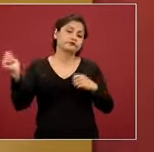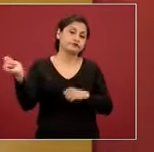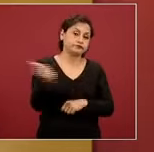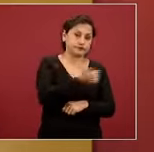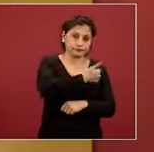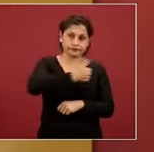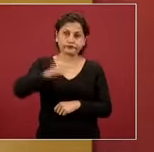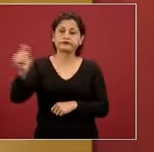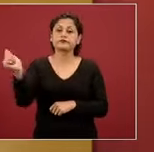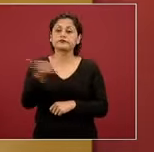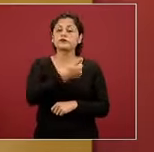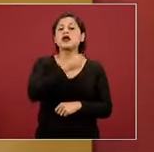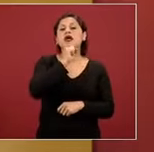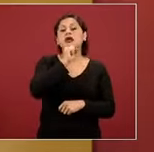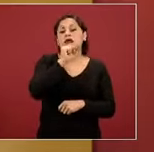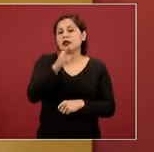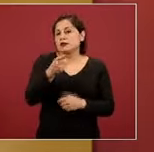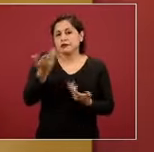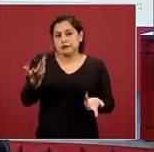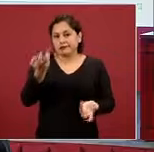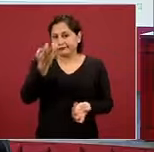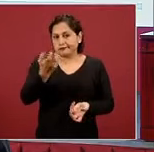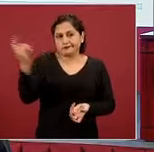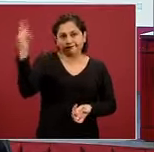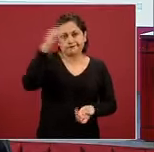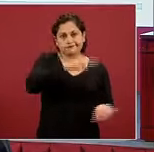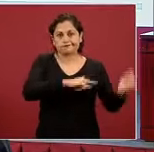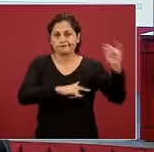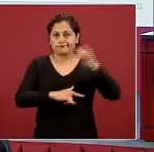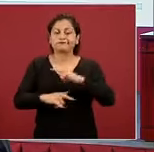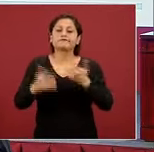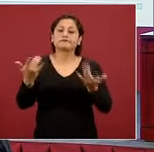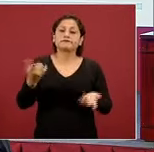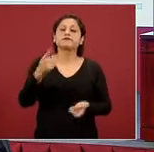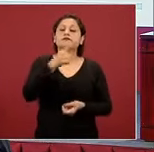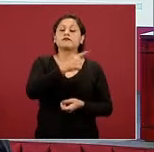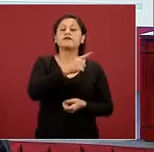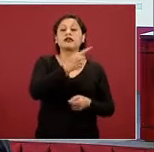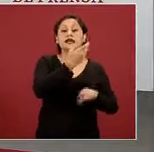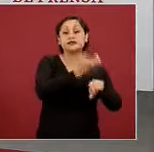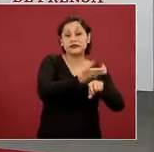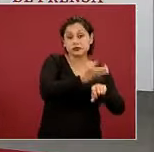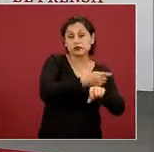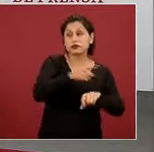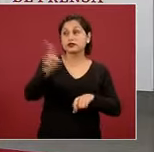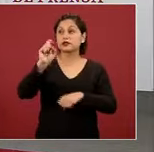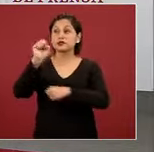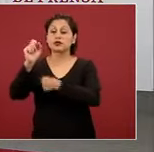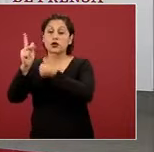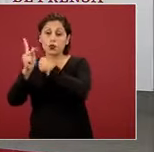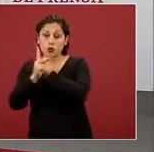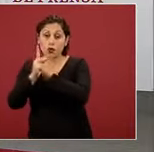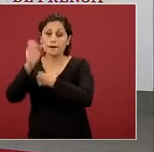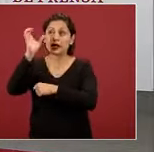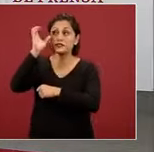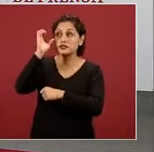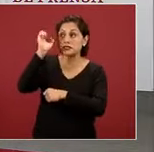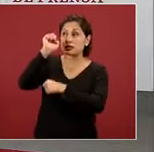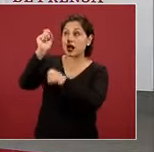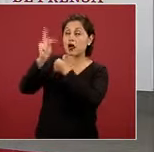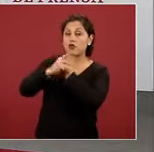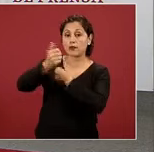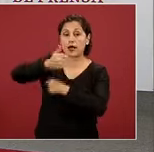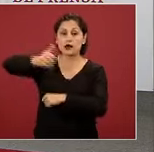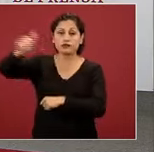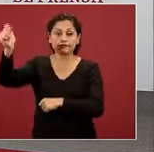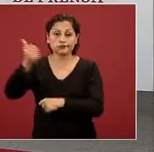intenso transporte de seres humanos que existe también entre Estados Unidos y Europa, y entre China y Europa, llevó a que